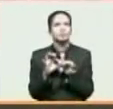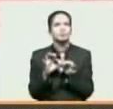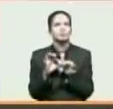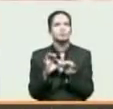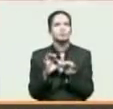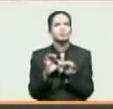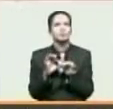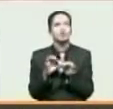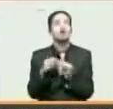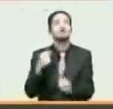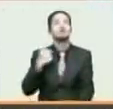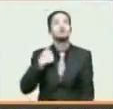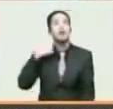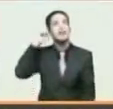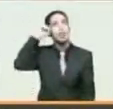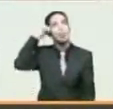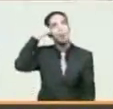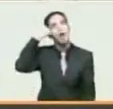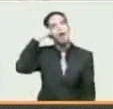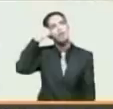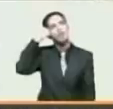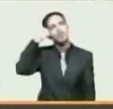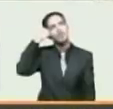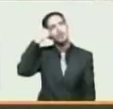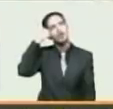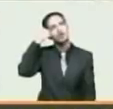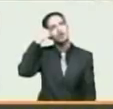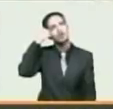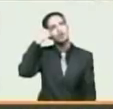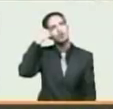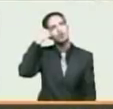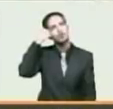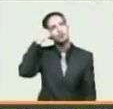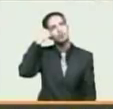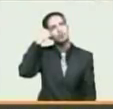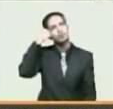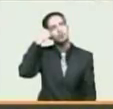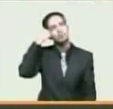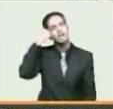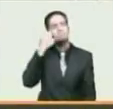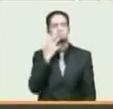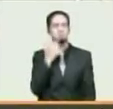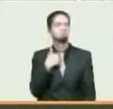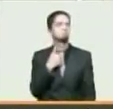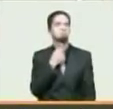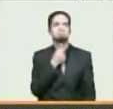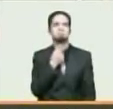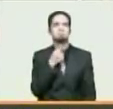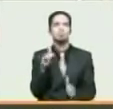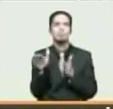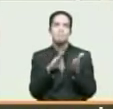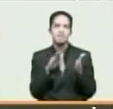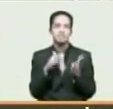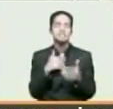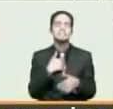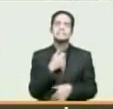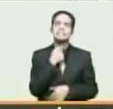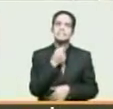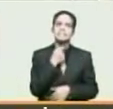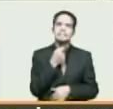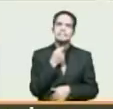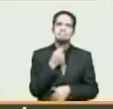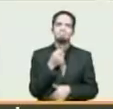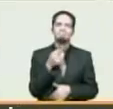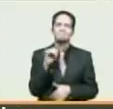Y yo recuerdo esta semana es, así como no me gusta el mes de marzo, sí me gusta julio.